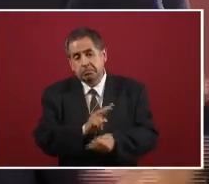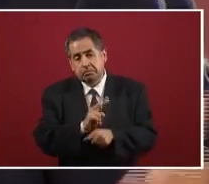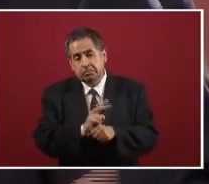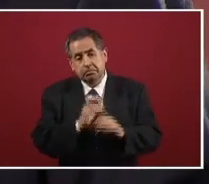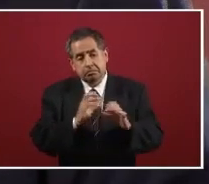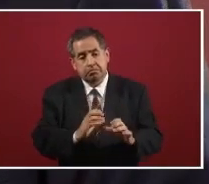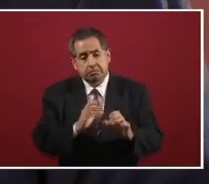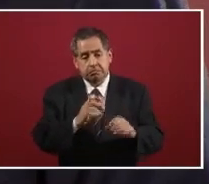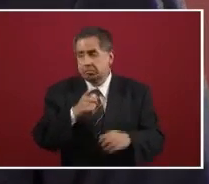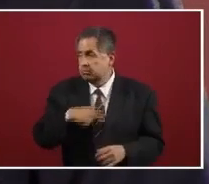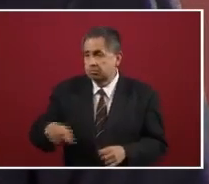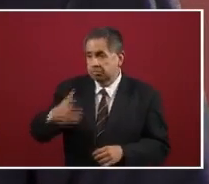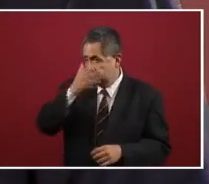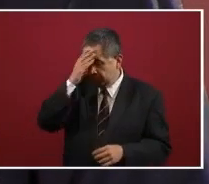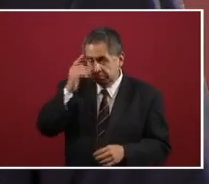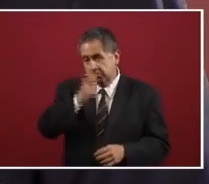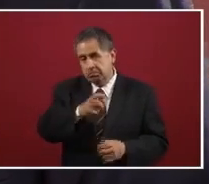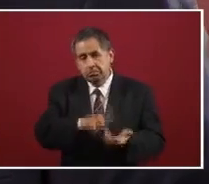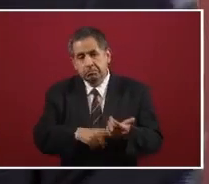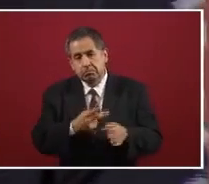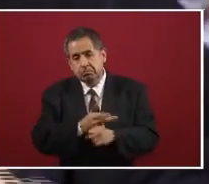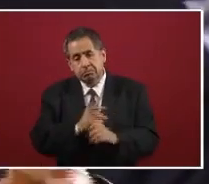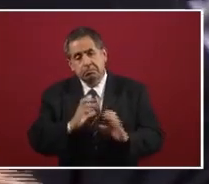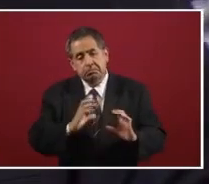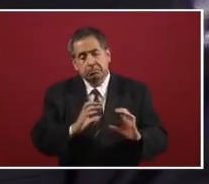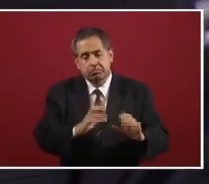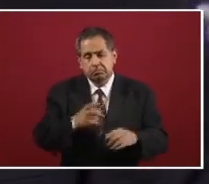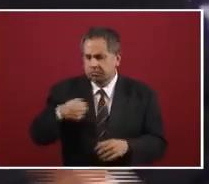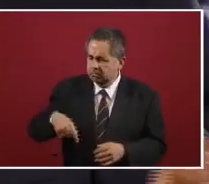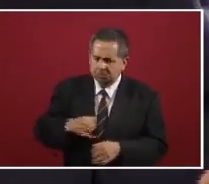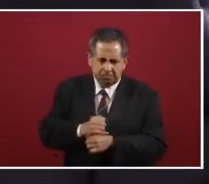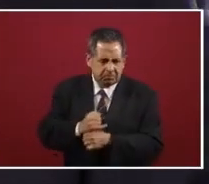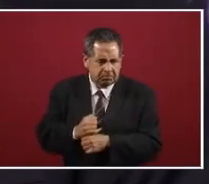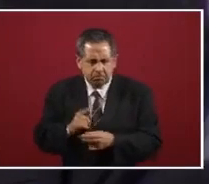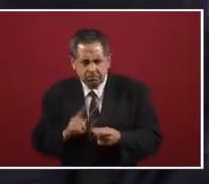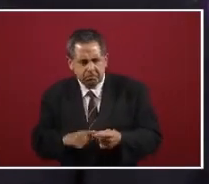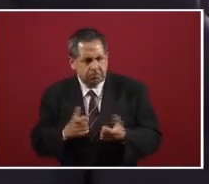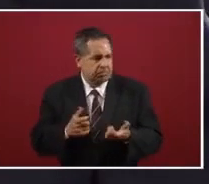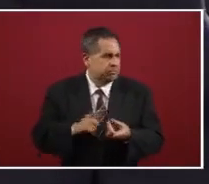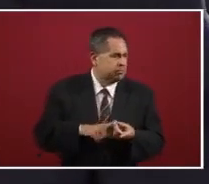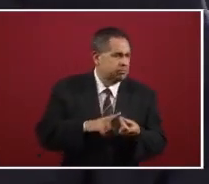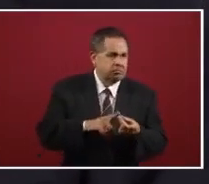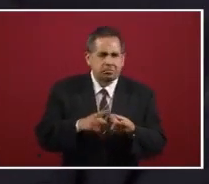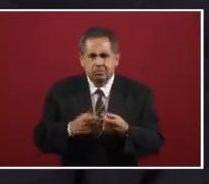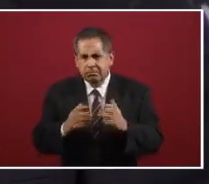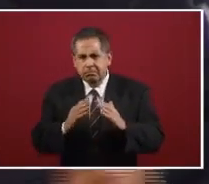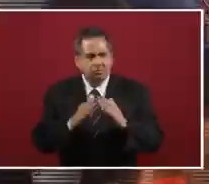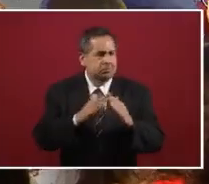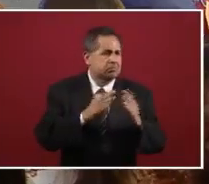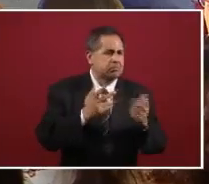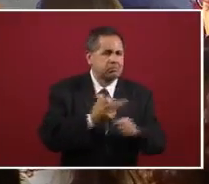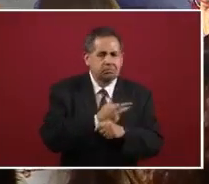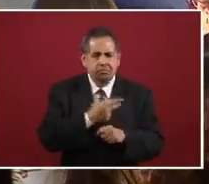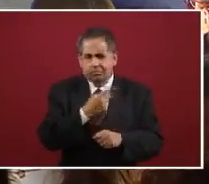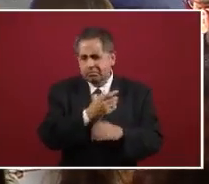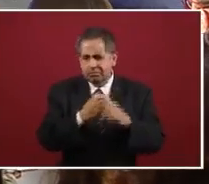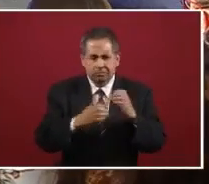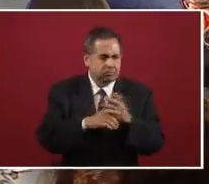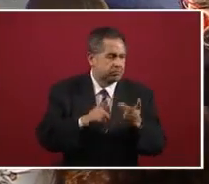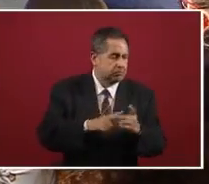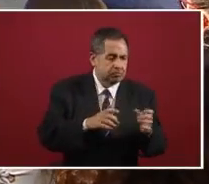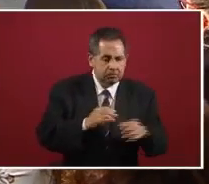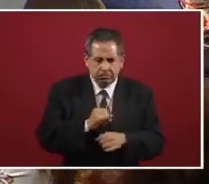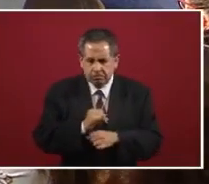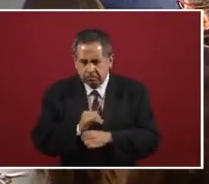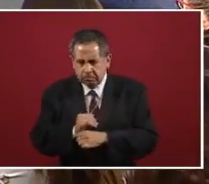nadie sabía. Fue cuando empezamos a indagar, ¿y a dónde quedó la casa? ¿Dónde quedaron los bienes? Hicimos